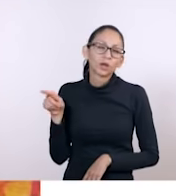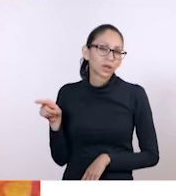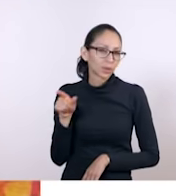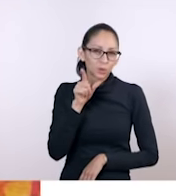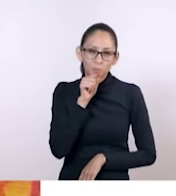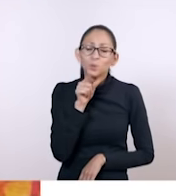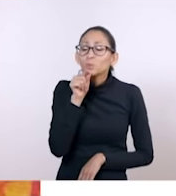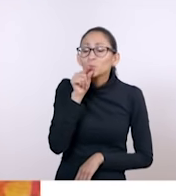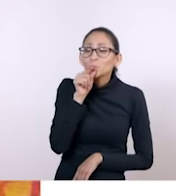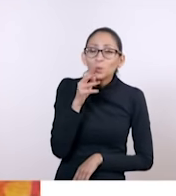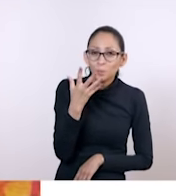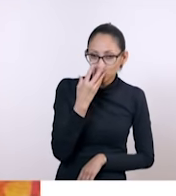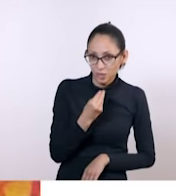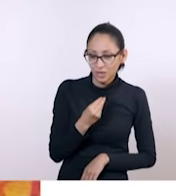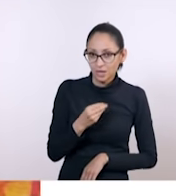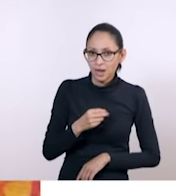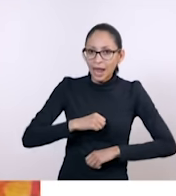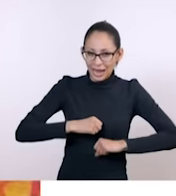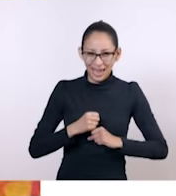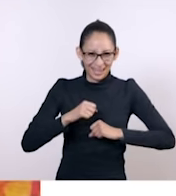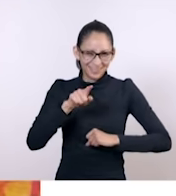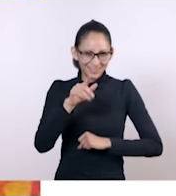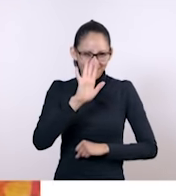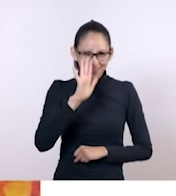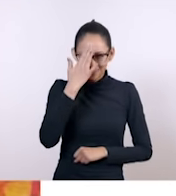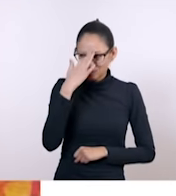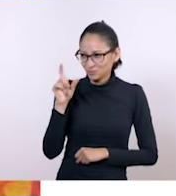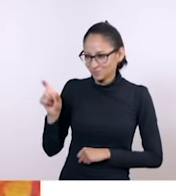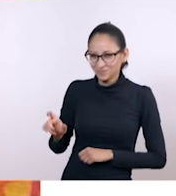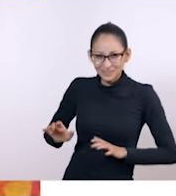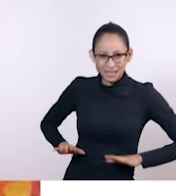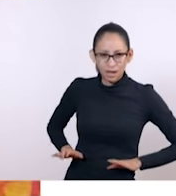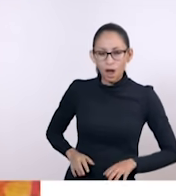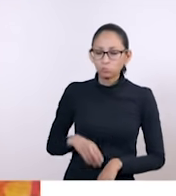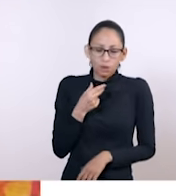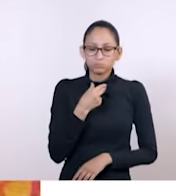pollitos. Piu, piu, piu. Y la gallina, ya saben cómo van las gallinas, ¿no?